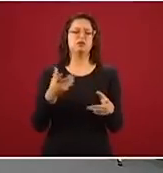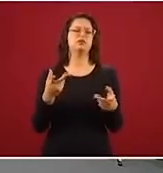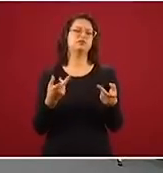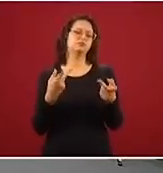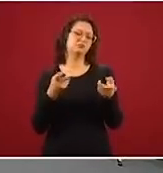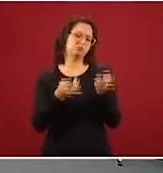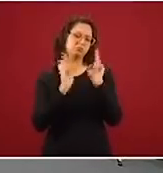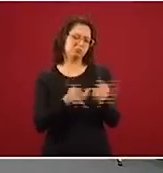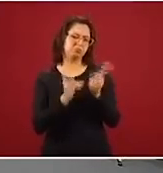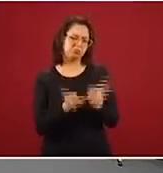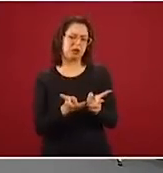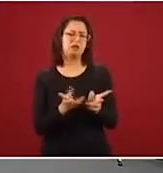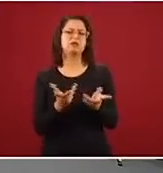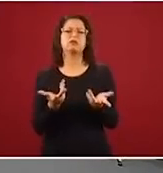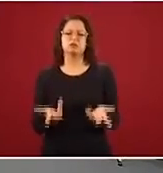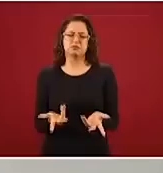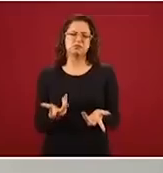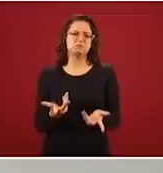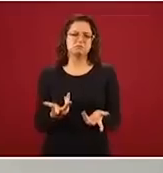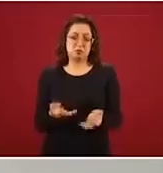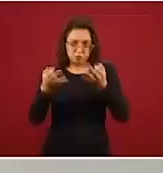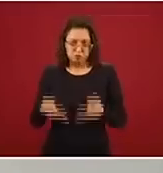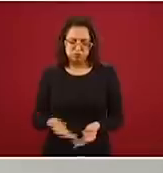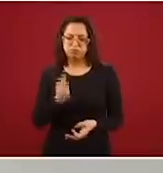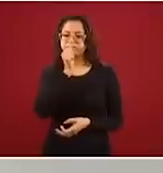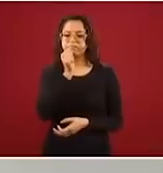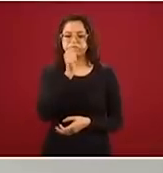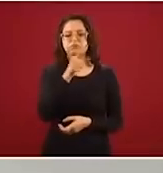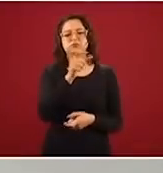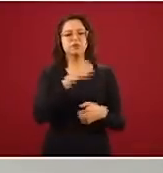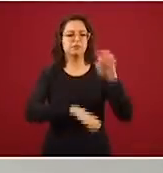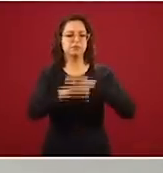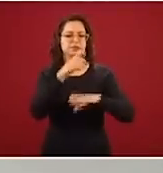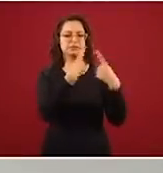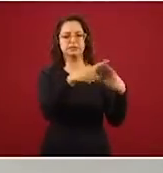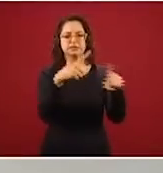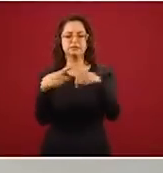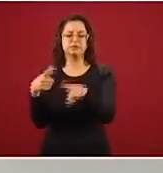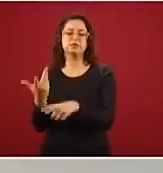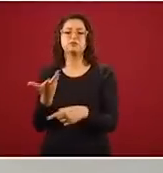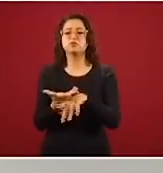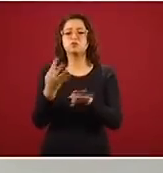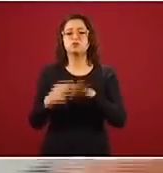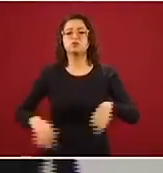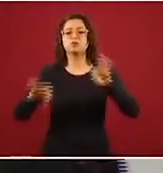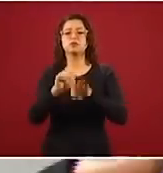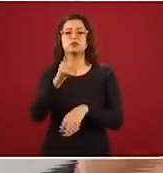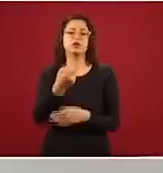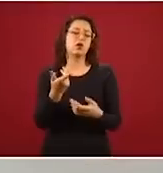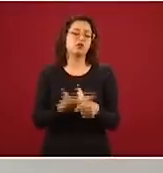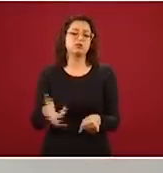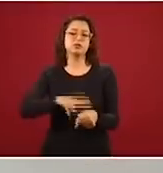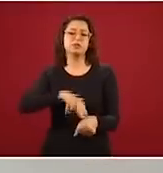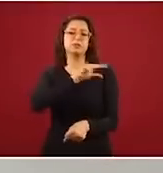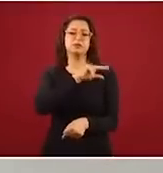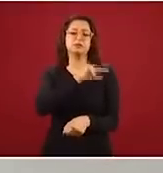todavía informal, con los empresarios. Es muy importante que el sector privado, igual que cualquier otro